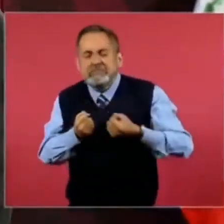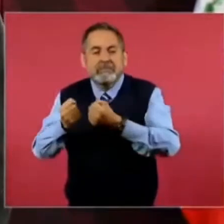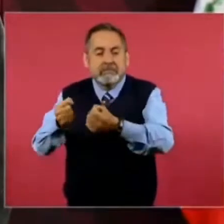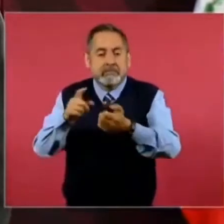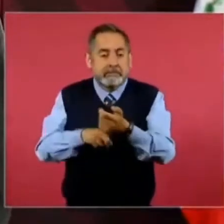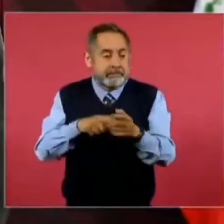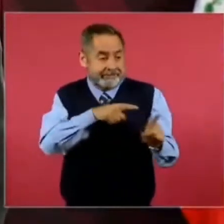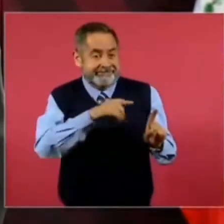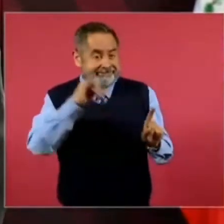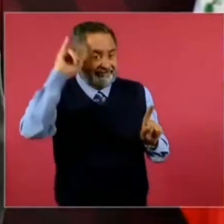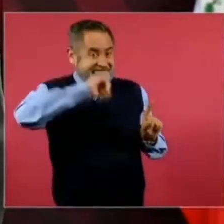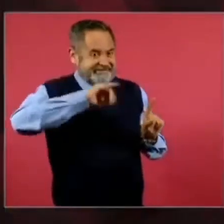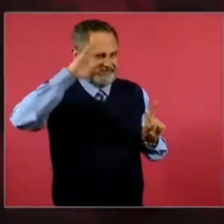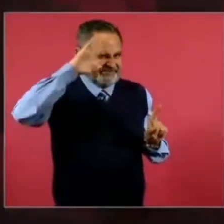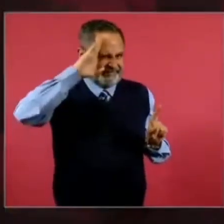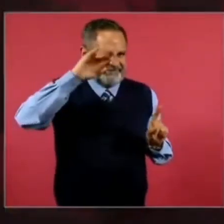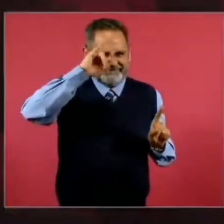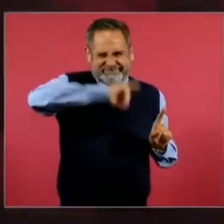jefe de jefes